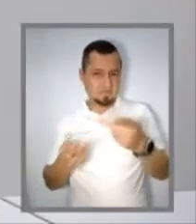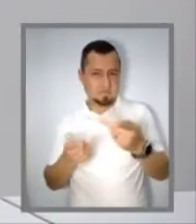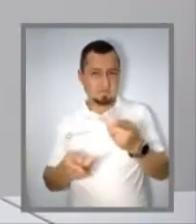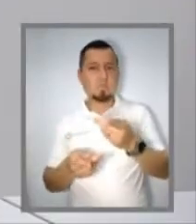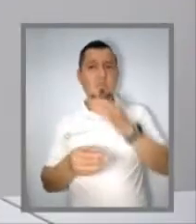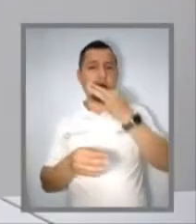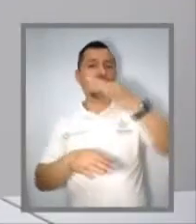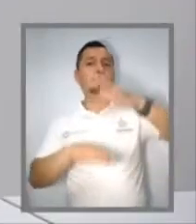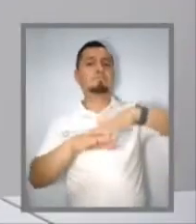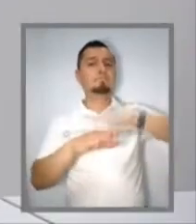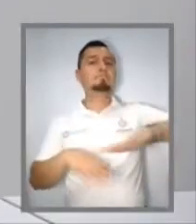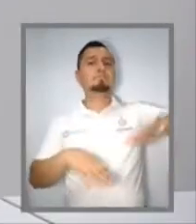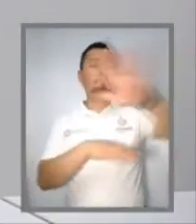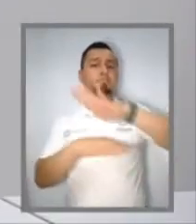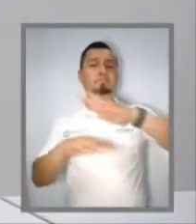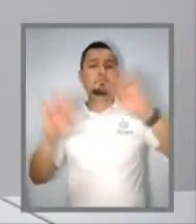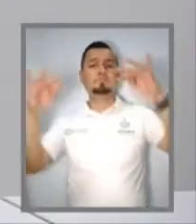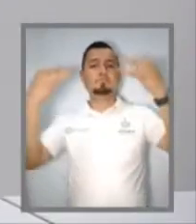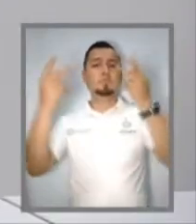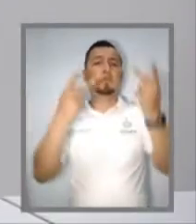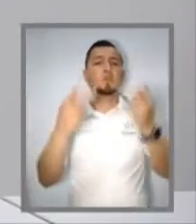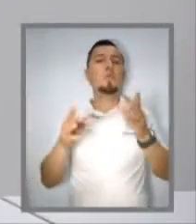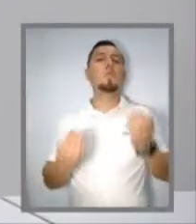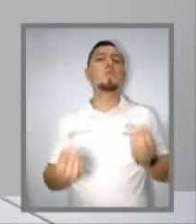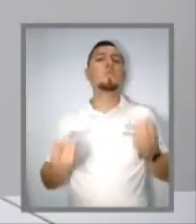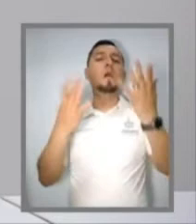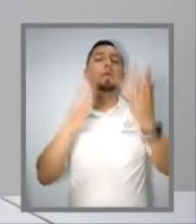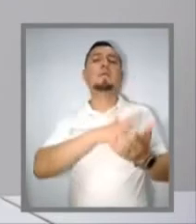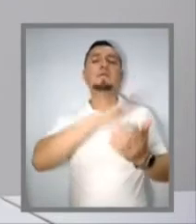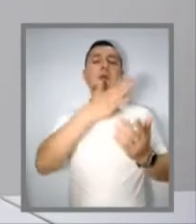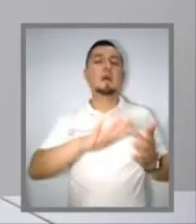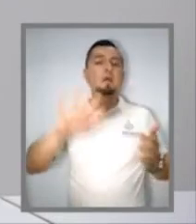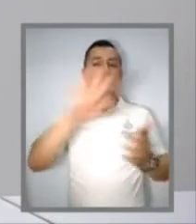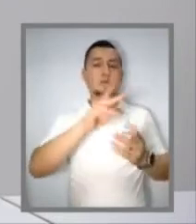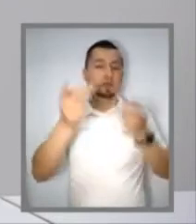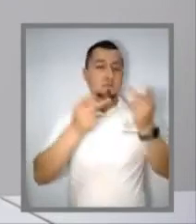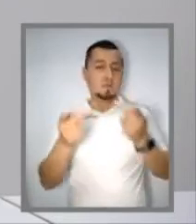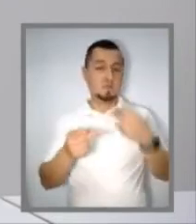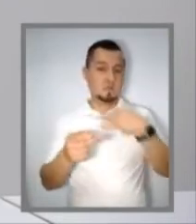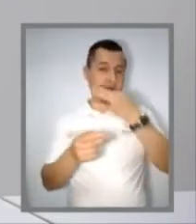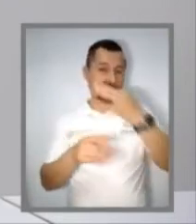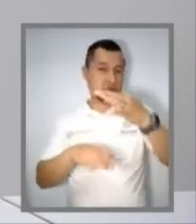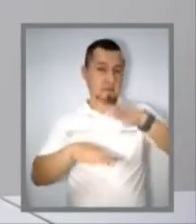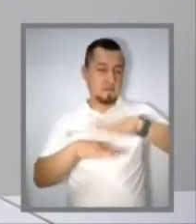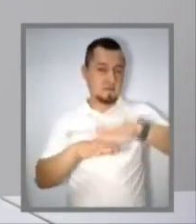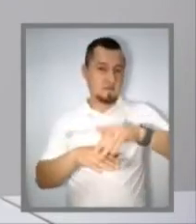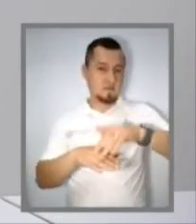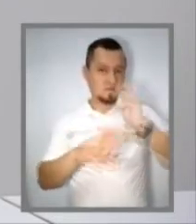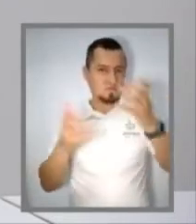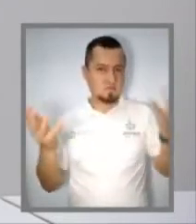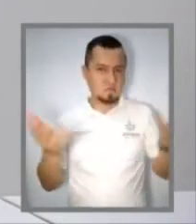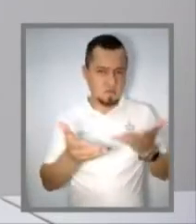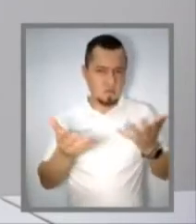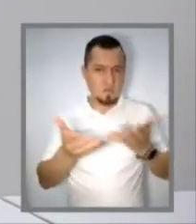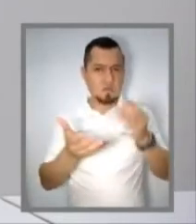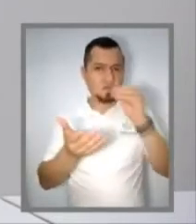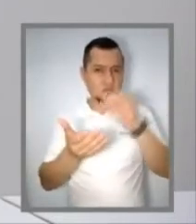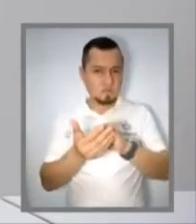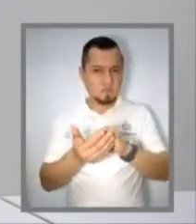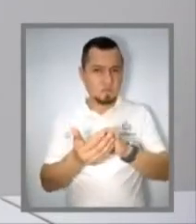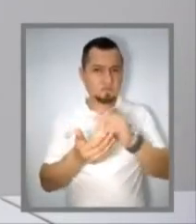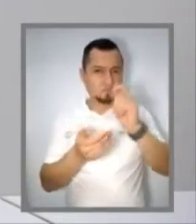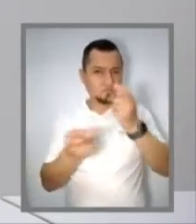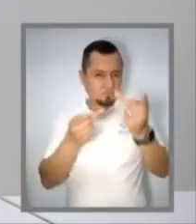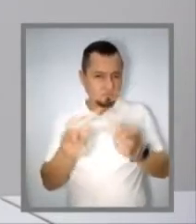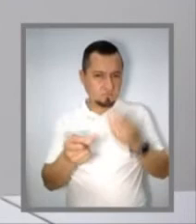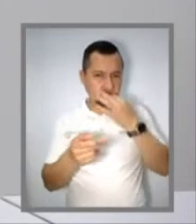para todos los jaliscienses, para hacer un balance de cómo vamos. Quiero adelantarles porque pues ya tenemos algunos